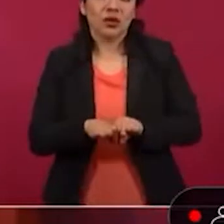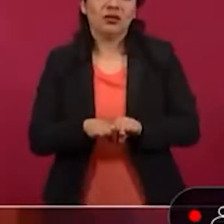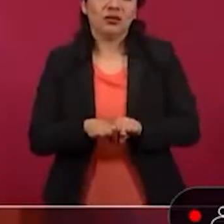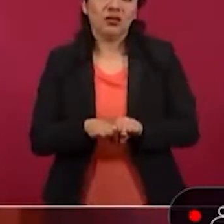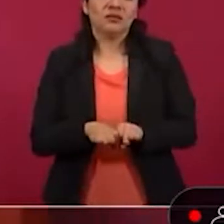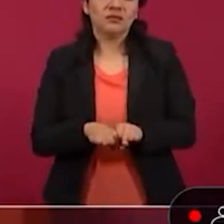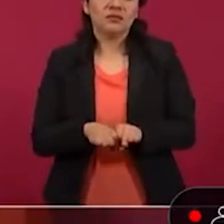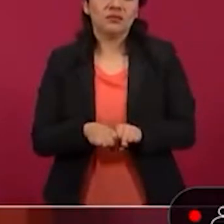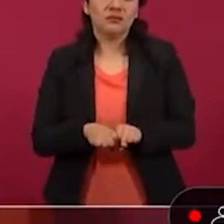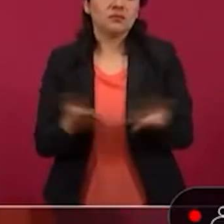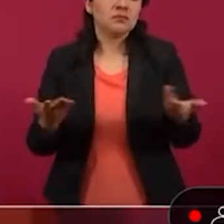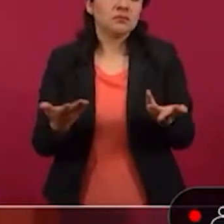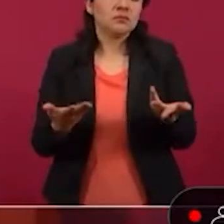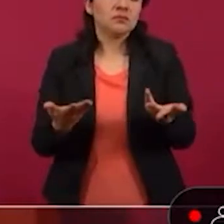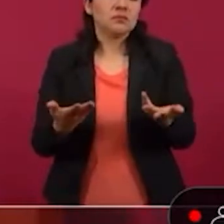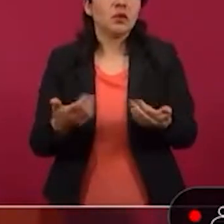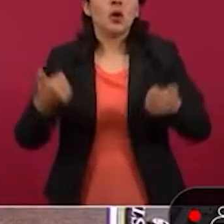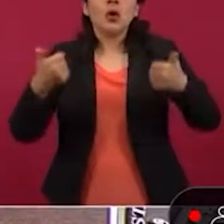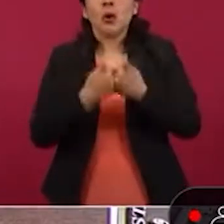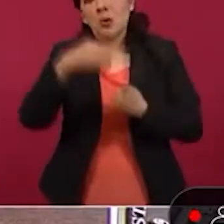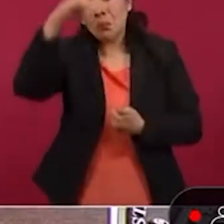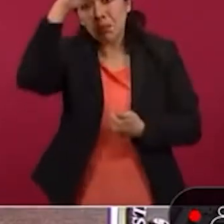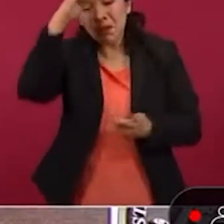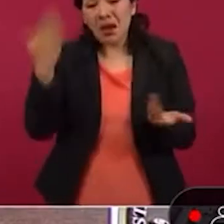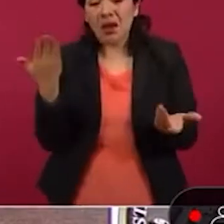pues que no se cierre el expediente,